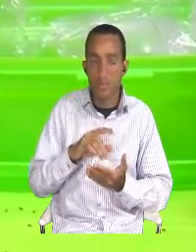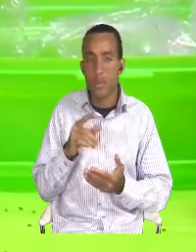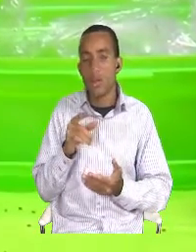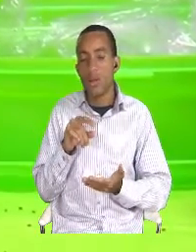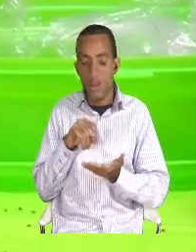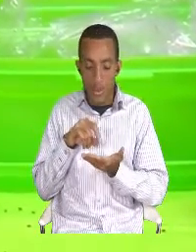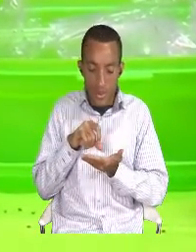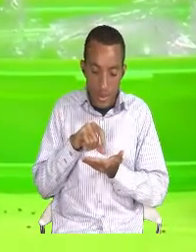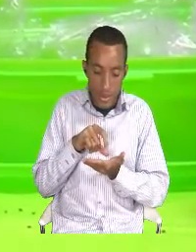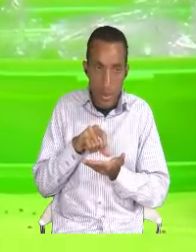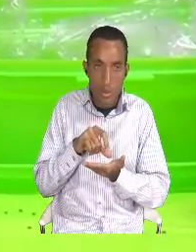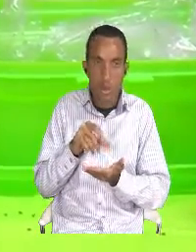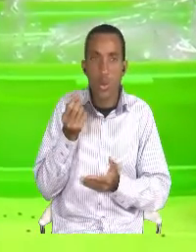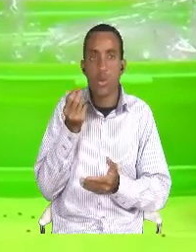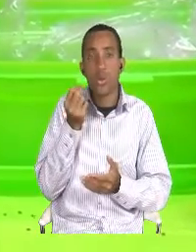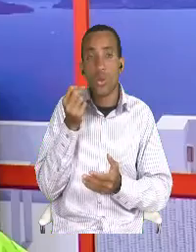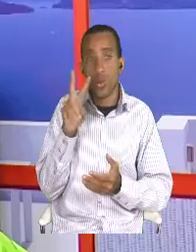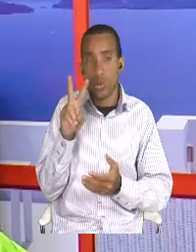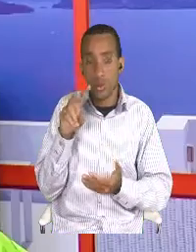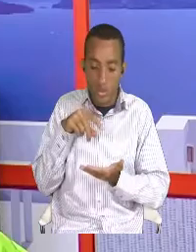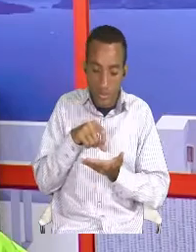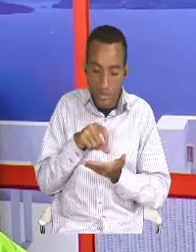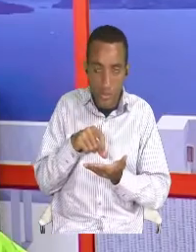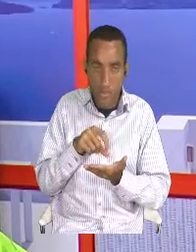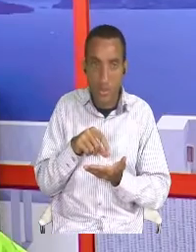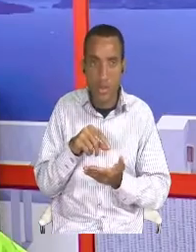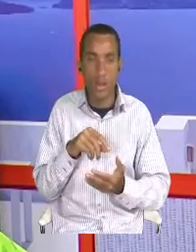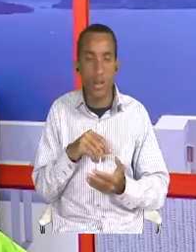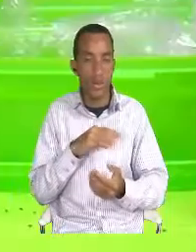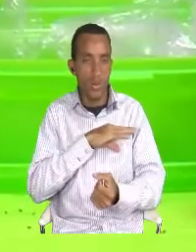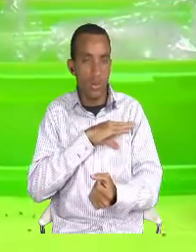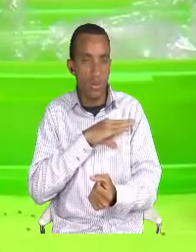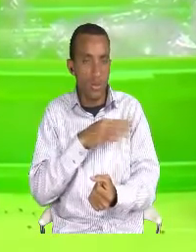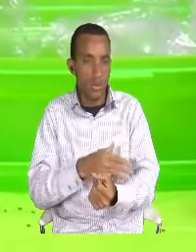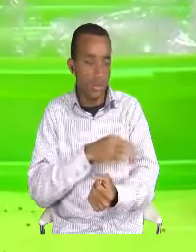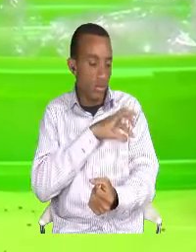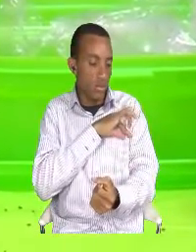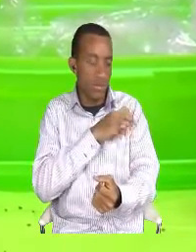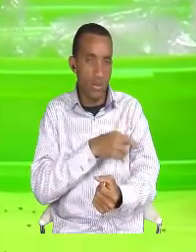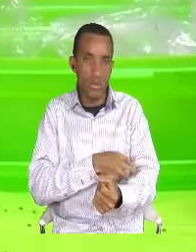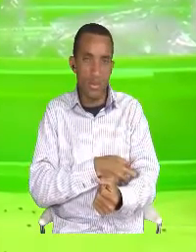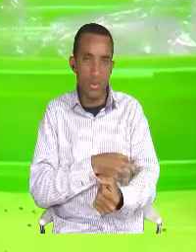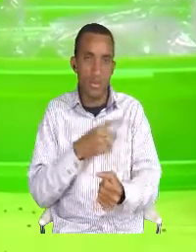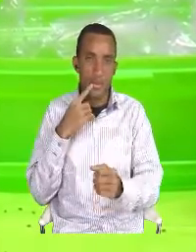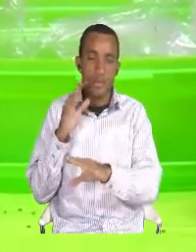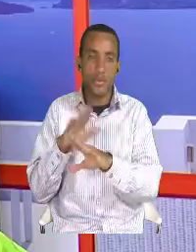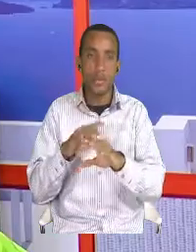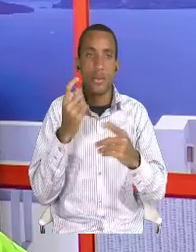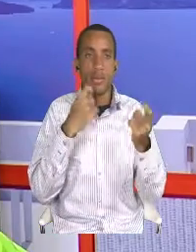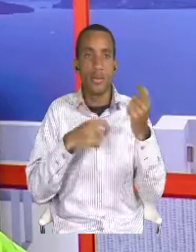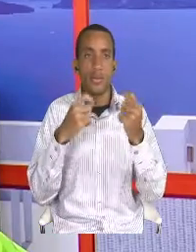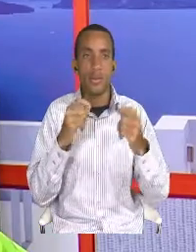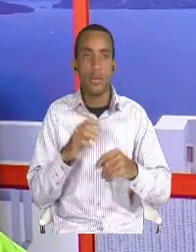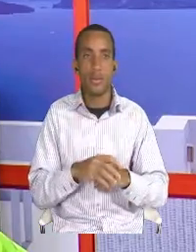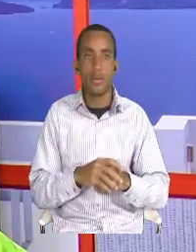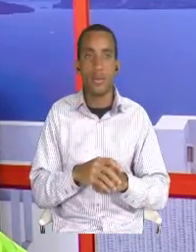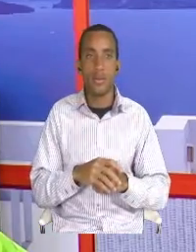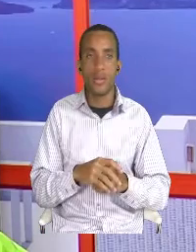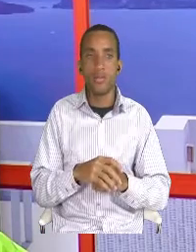de proteína, ¿sí? ¿Dónde podemos conseguir estos ingredientes? Yo las vendo en la barra fitness a granel, o sea, la